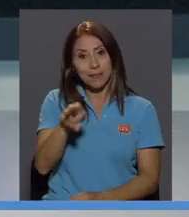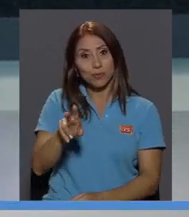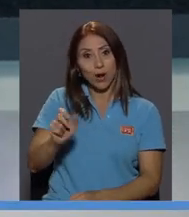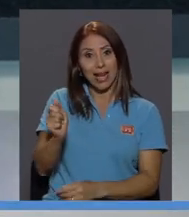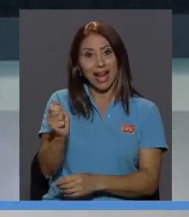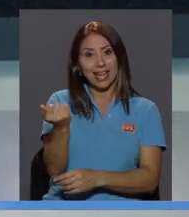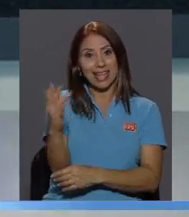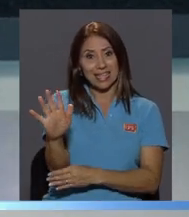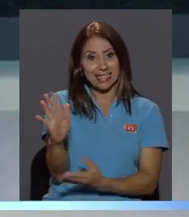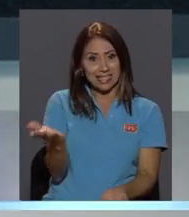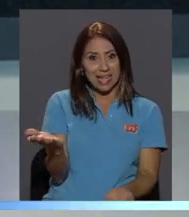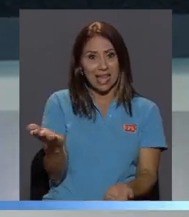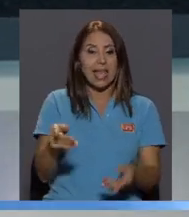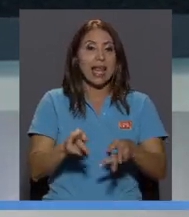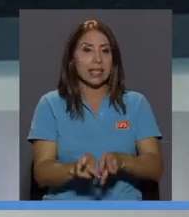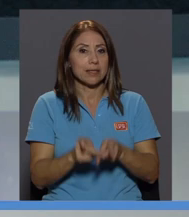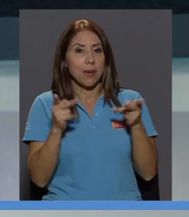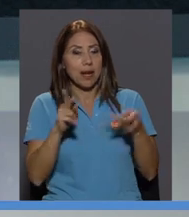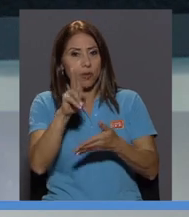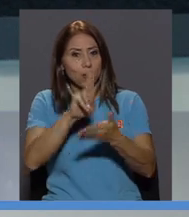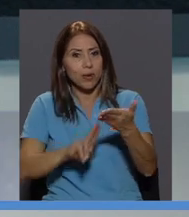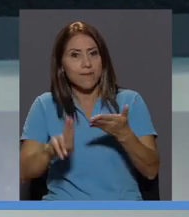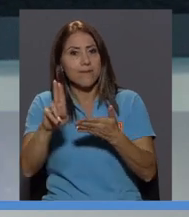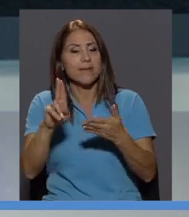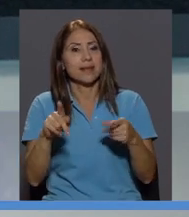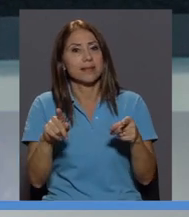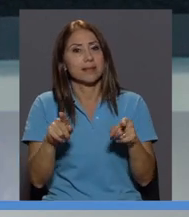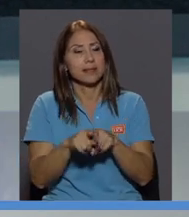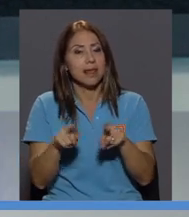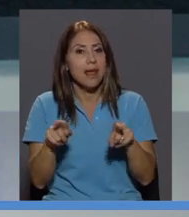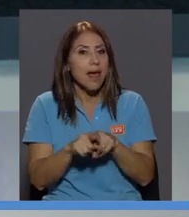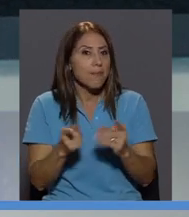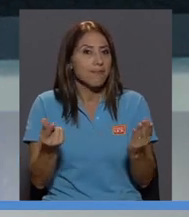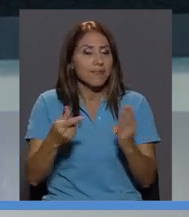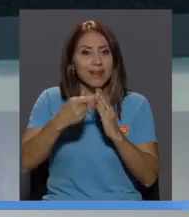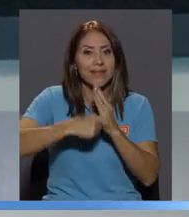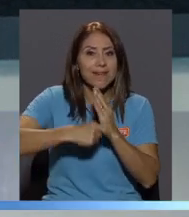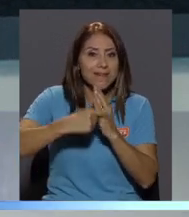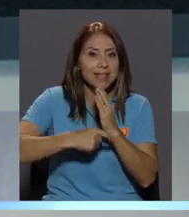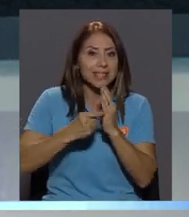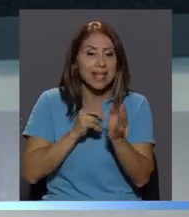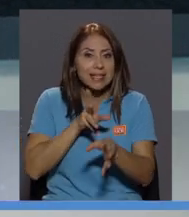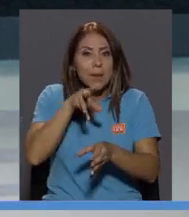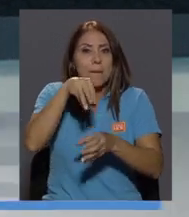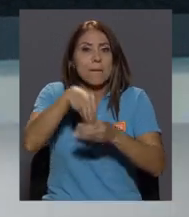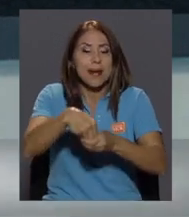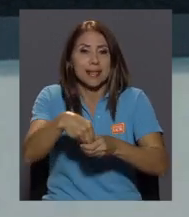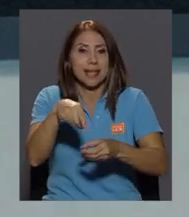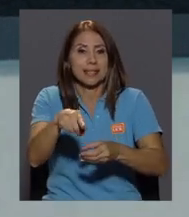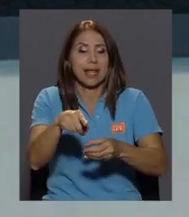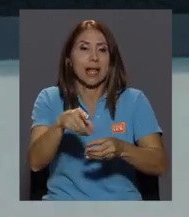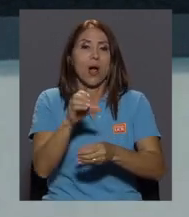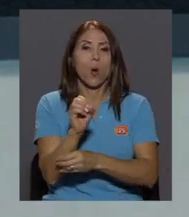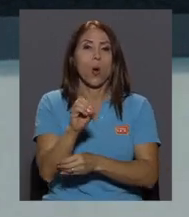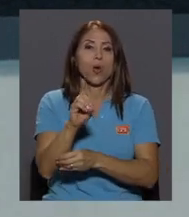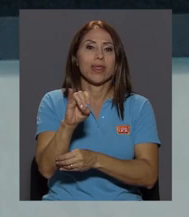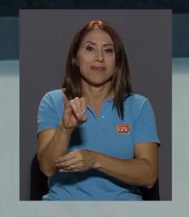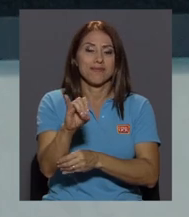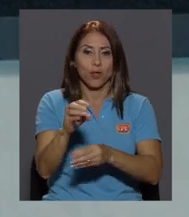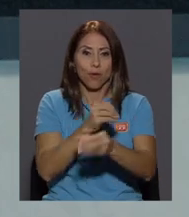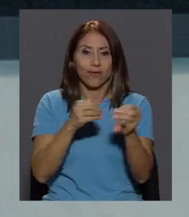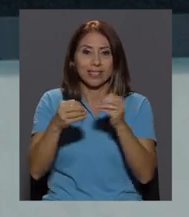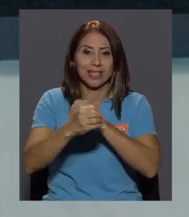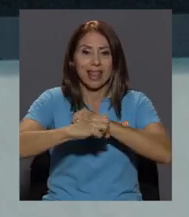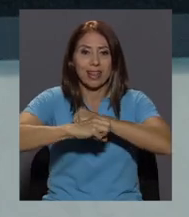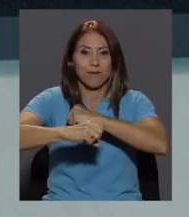Canal 15, el Semanario Universidad, hay incluso revistas que pertenecen a la Oficina de Divulgación, a la ODI. Es decir,